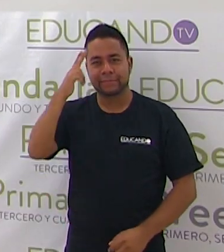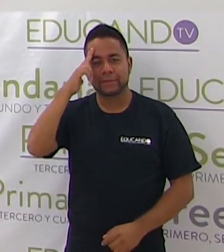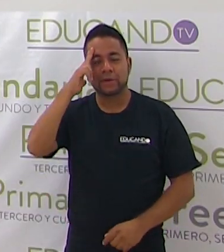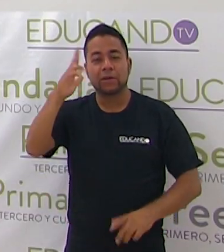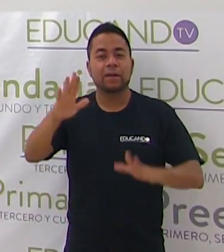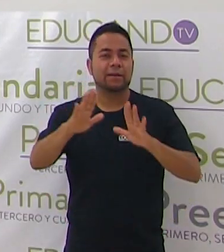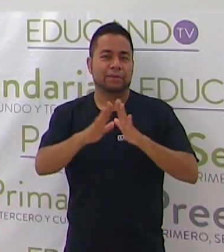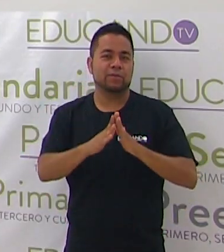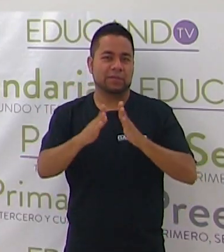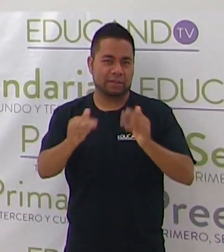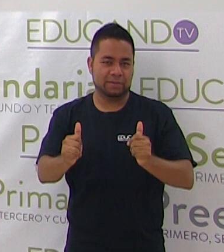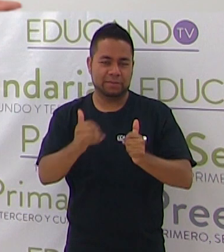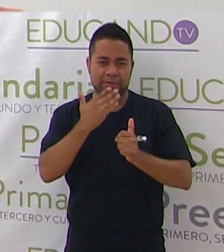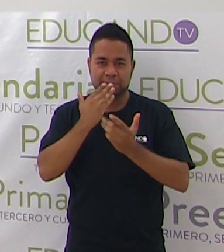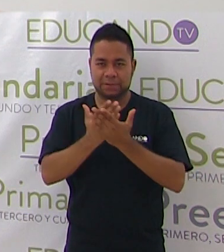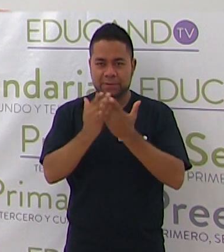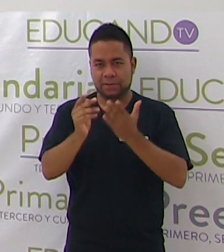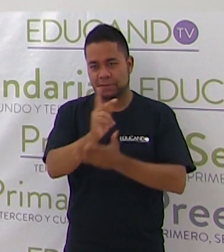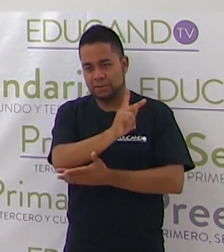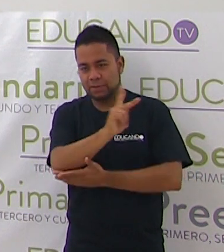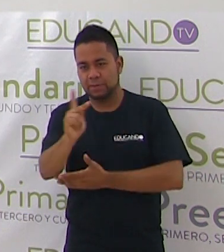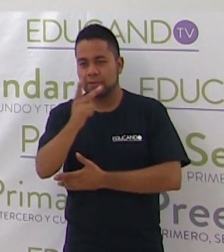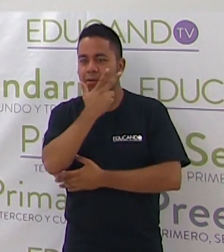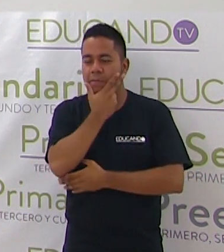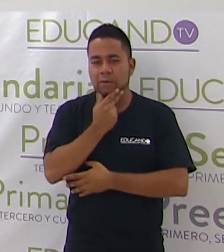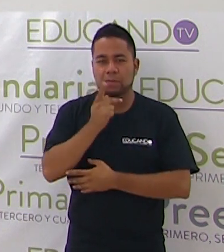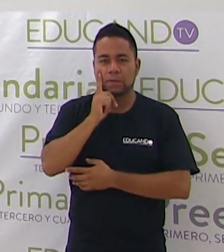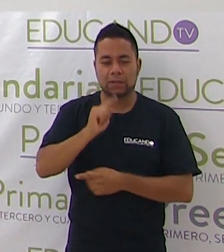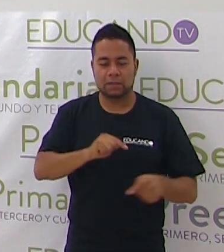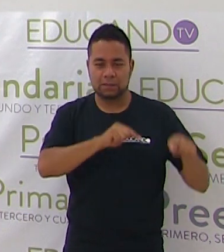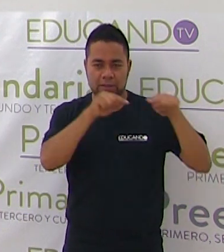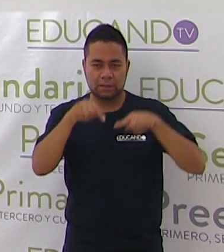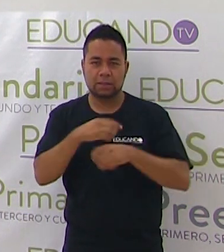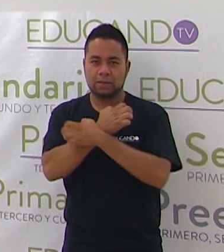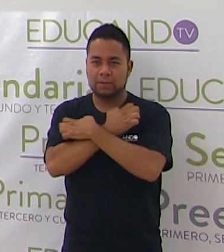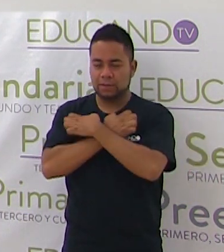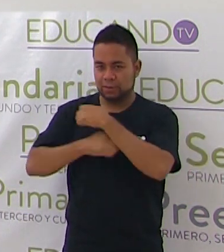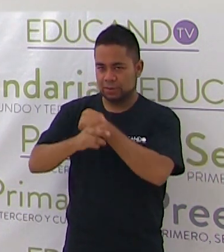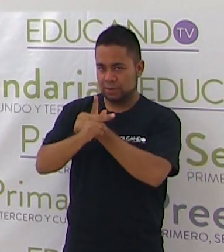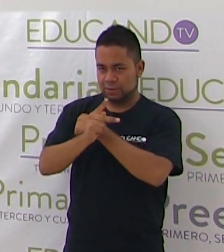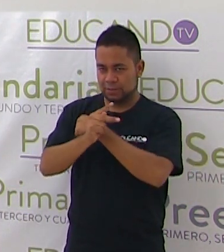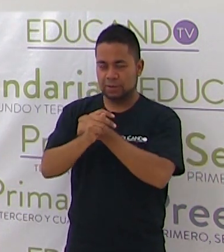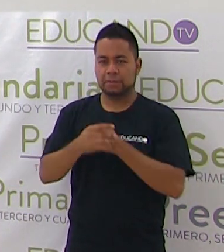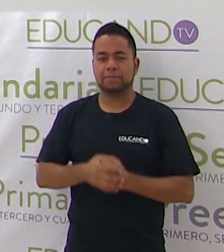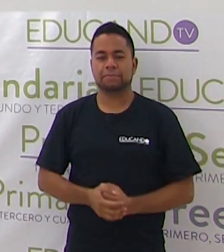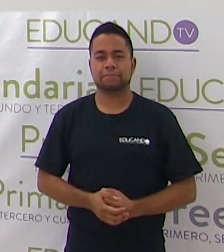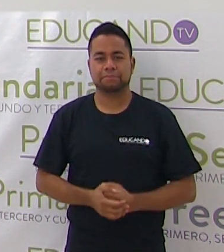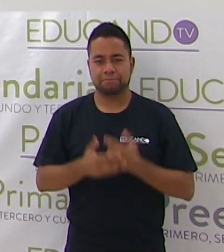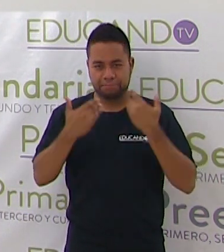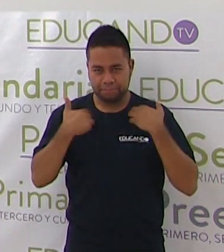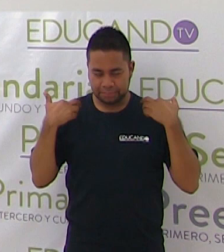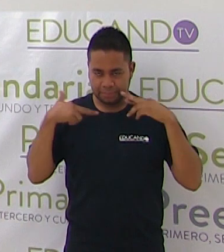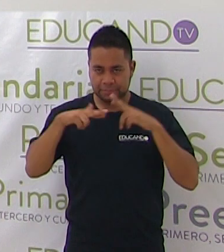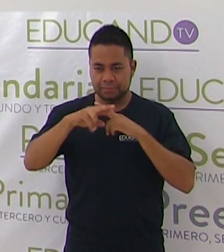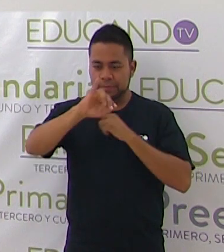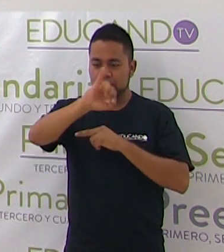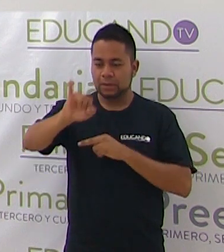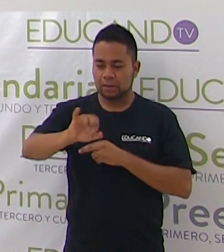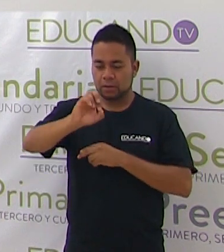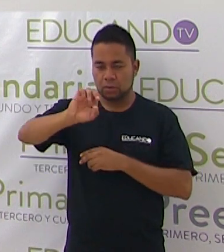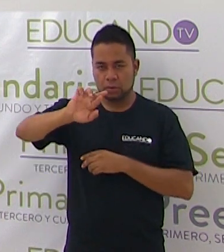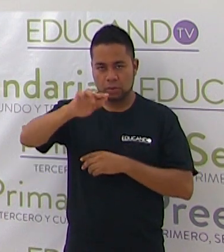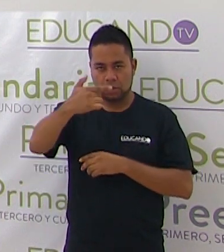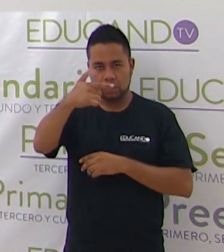tal? ¿Cómo están? Bienvenidos todos y todas a este su programa Educando TV. Soy Jorge Blancas Moreno y